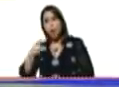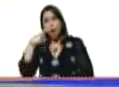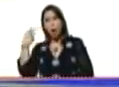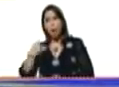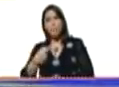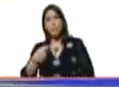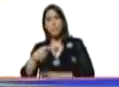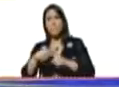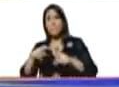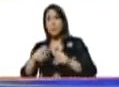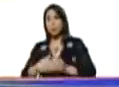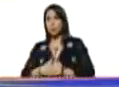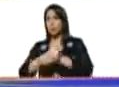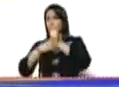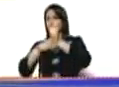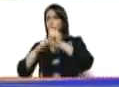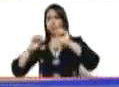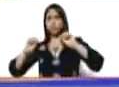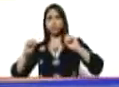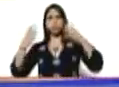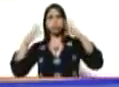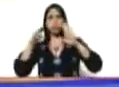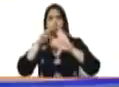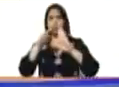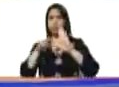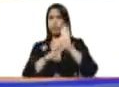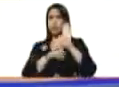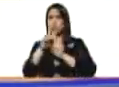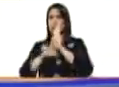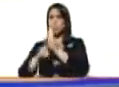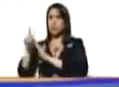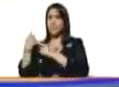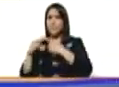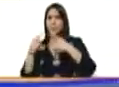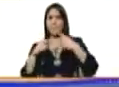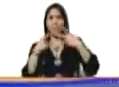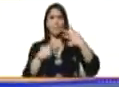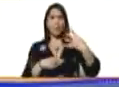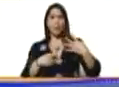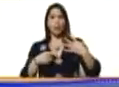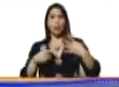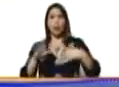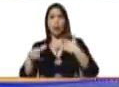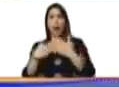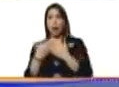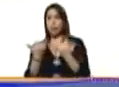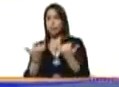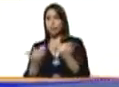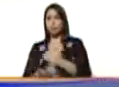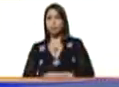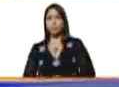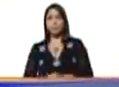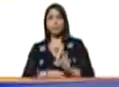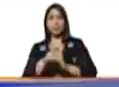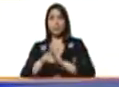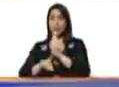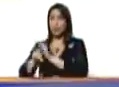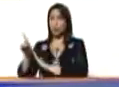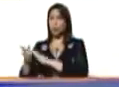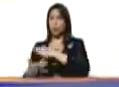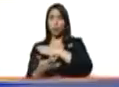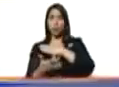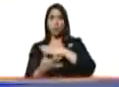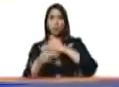para lograr un nivel de desarrollo, de estabilidad, de diversificación como el que han logrado, de desarrollo tecnológico,